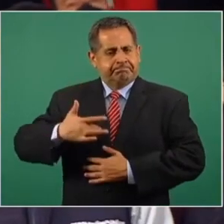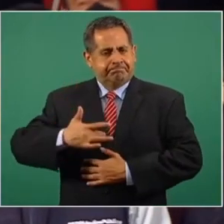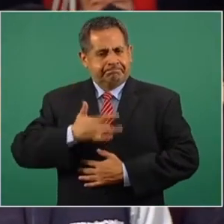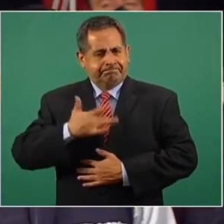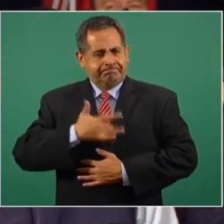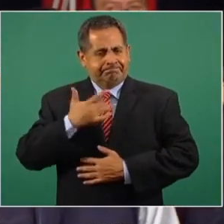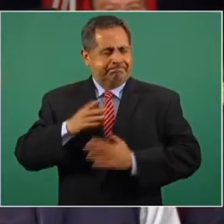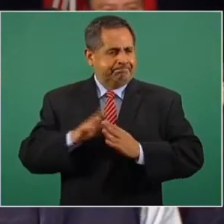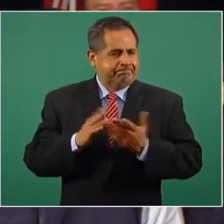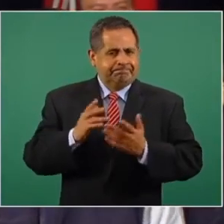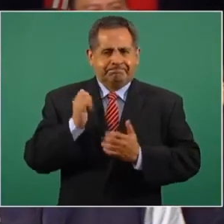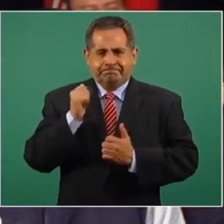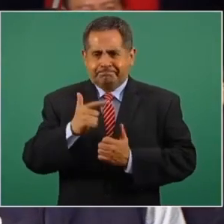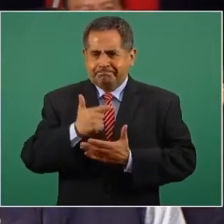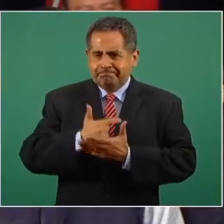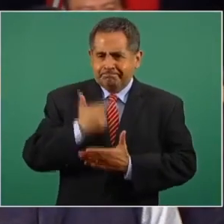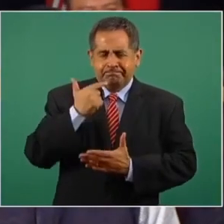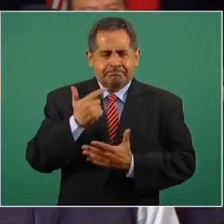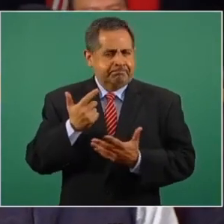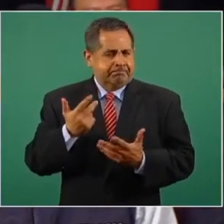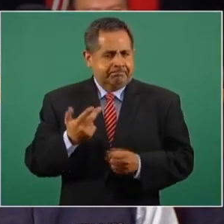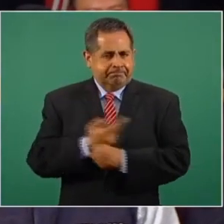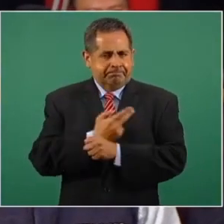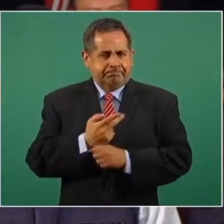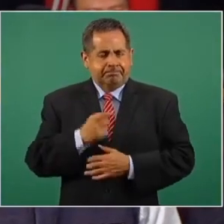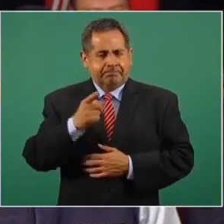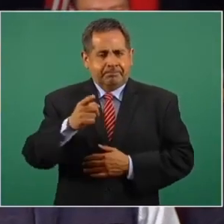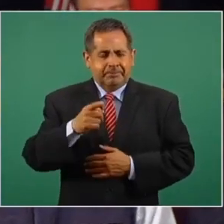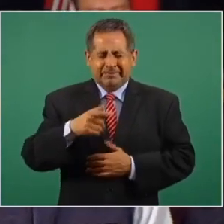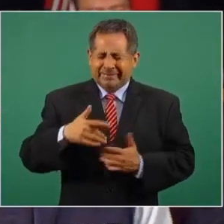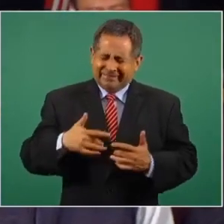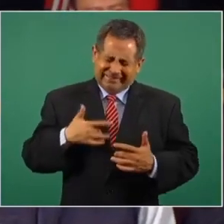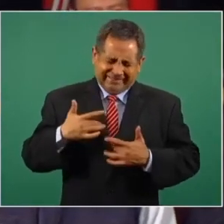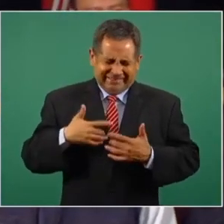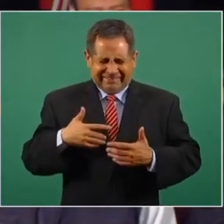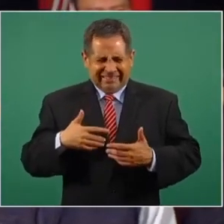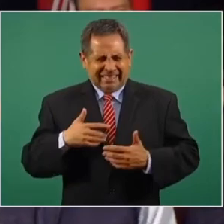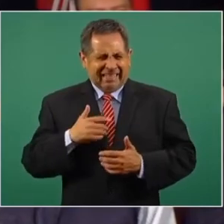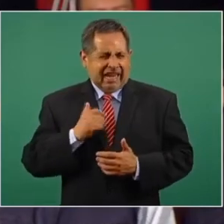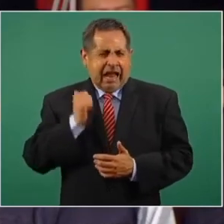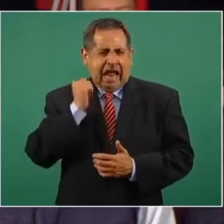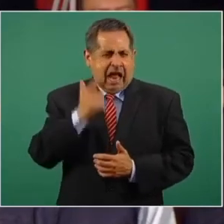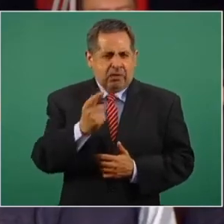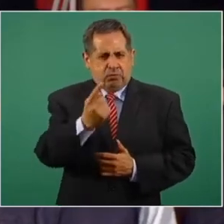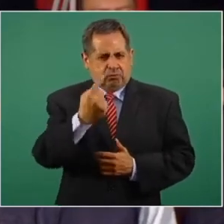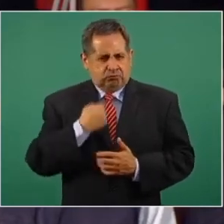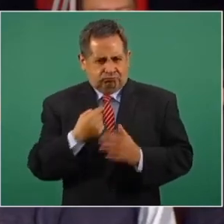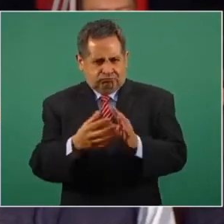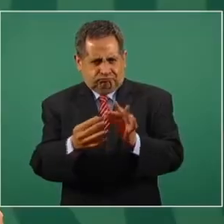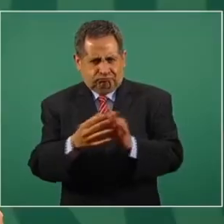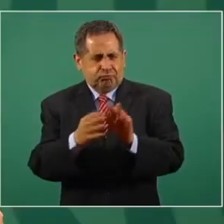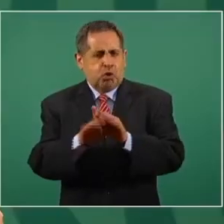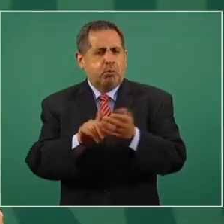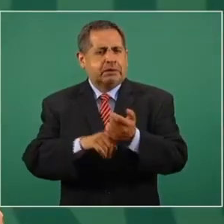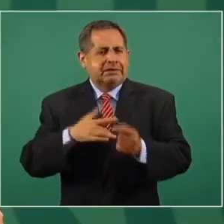pues, síntomas graves o que le resultaron más molestos. Si nos puede platicar un poco de esto, por favor.